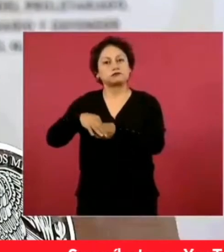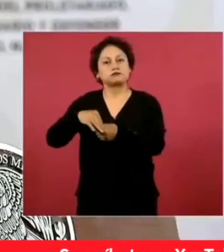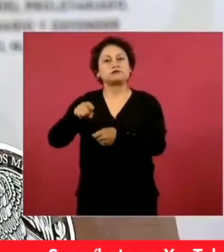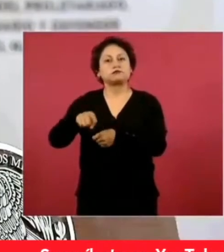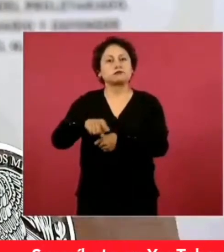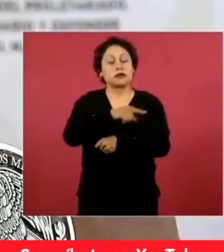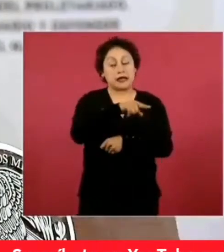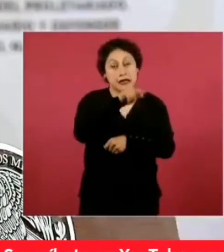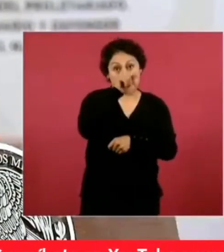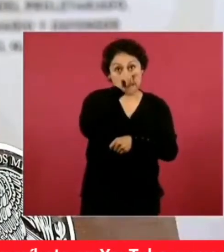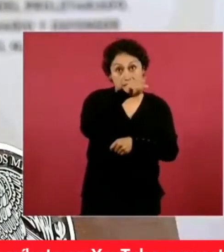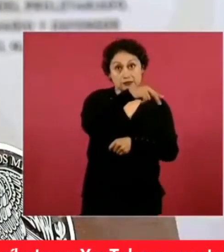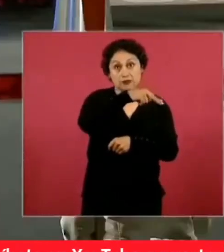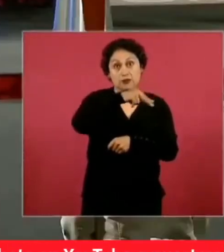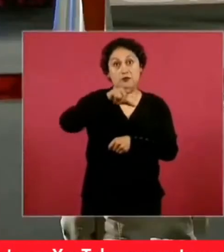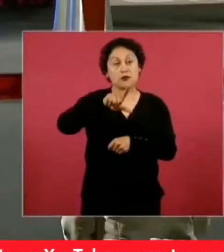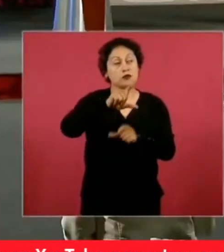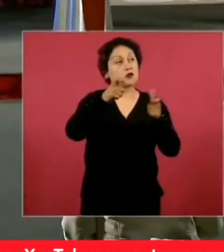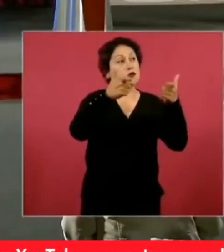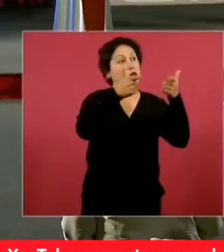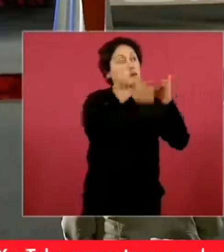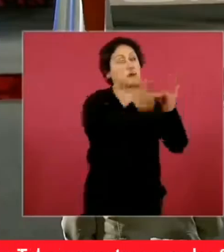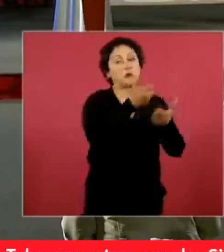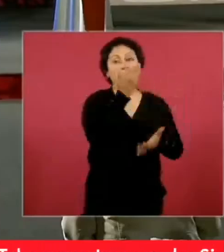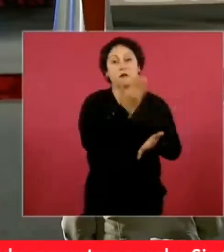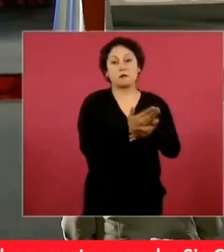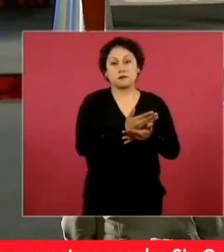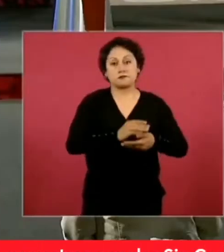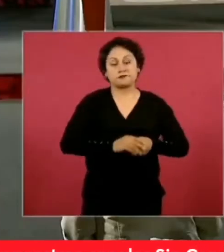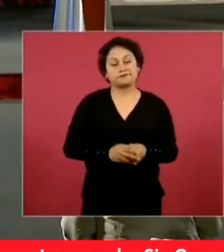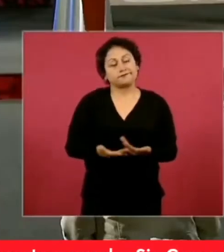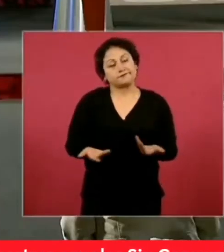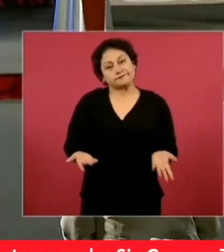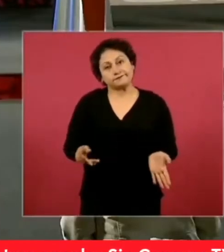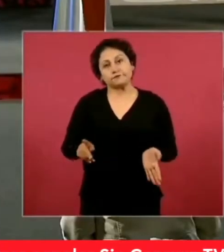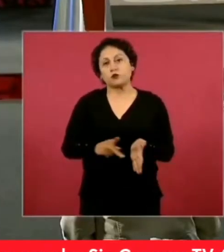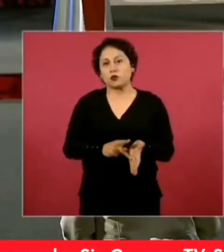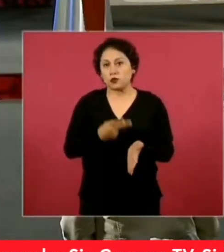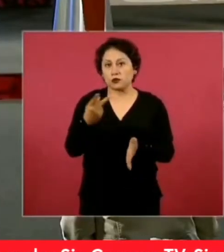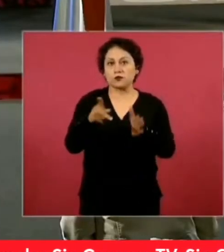León. Reforma usa como fuente, una vez más, a su